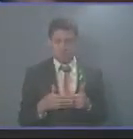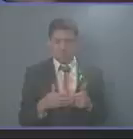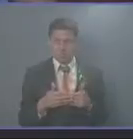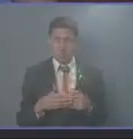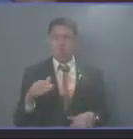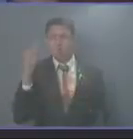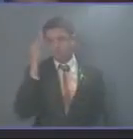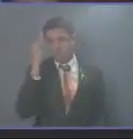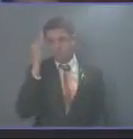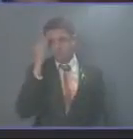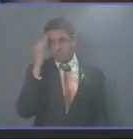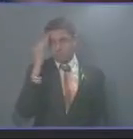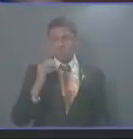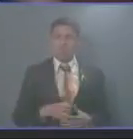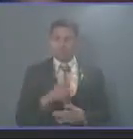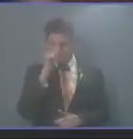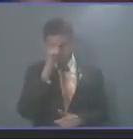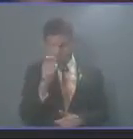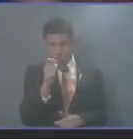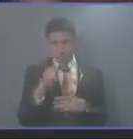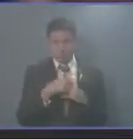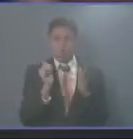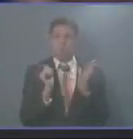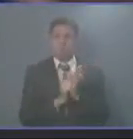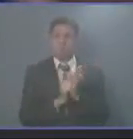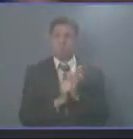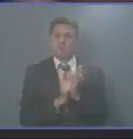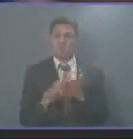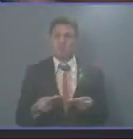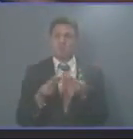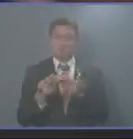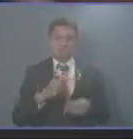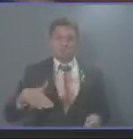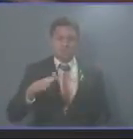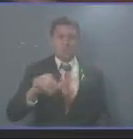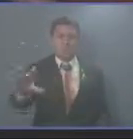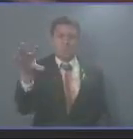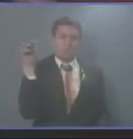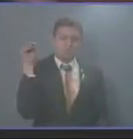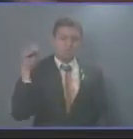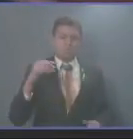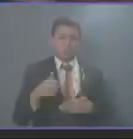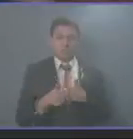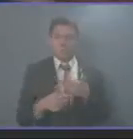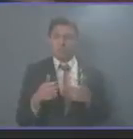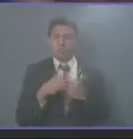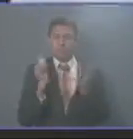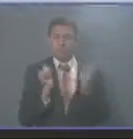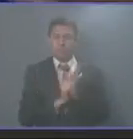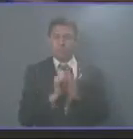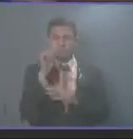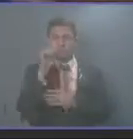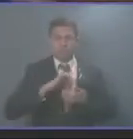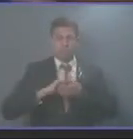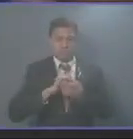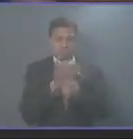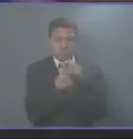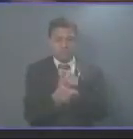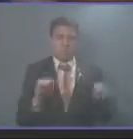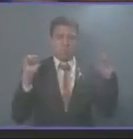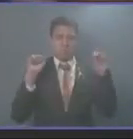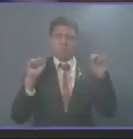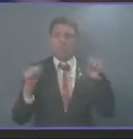del conocimiento del honorable Pleno Legislativo para los efectos legales consiguientes,